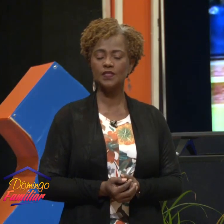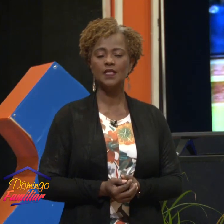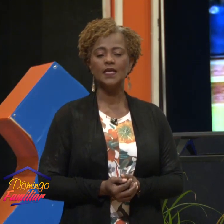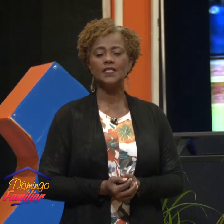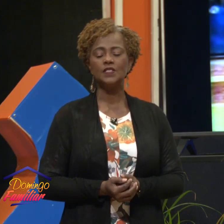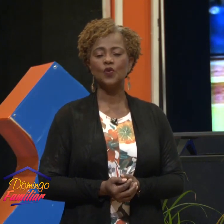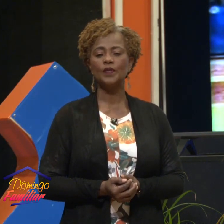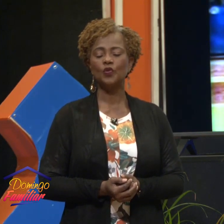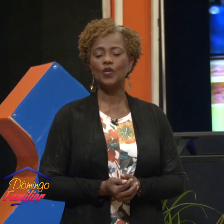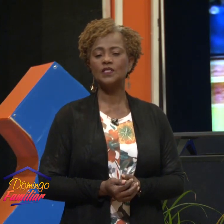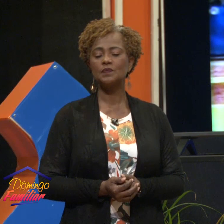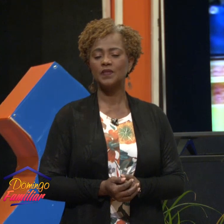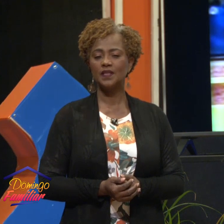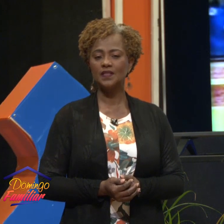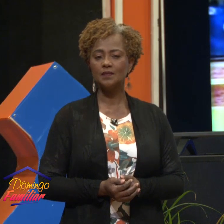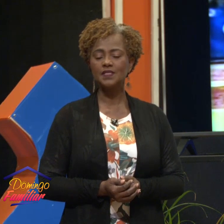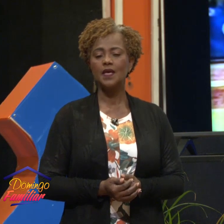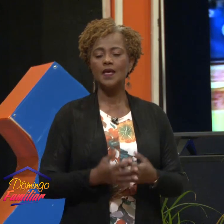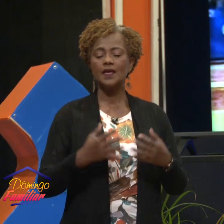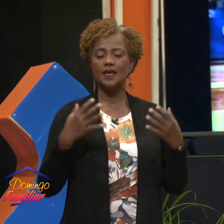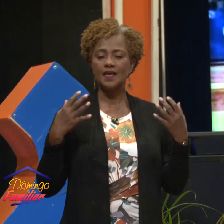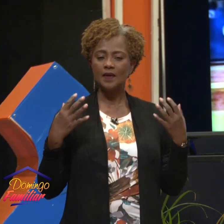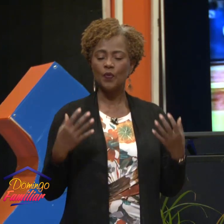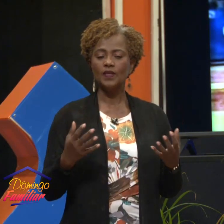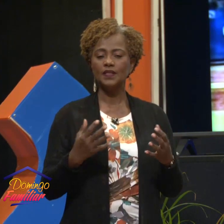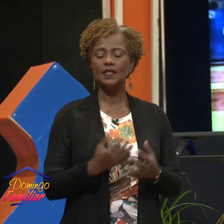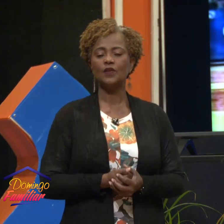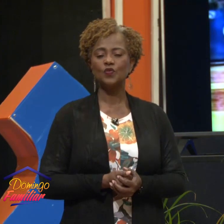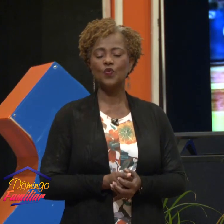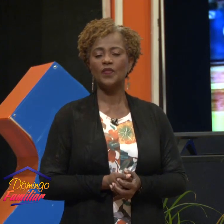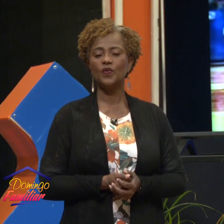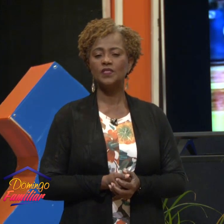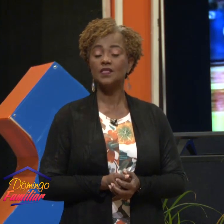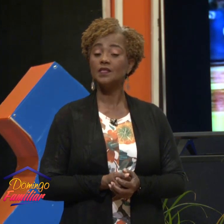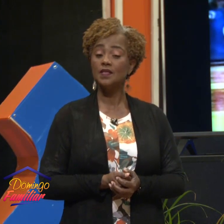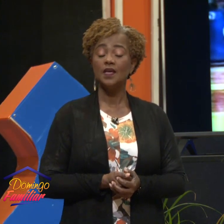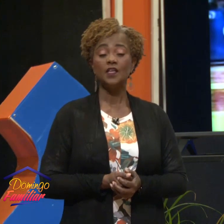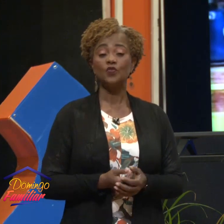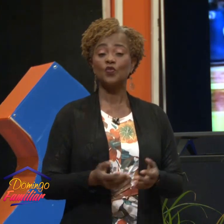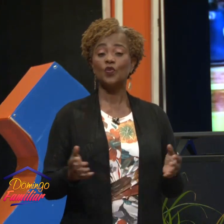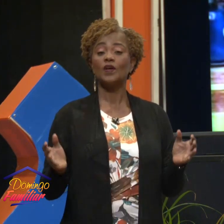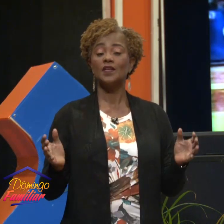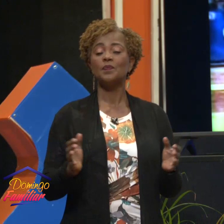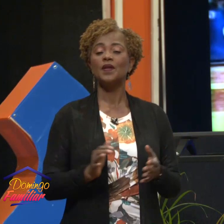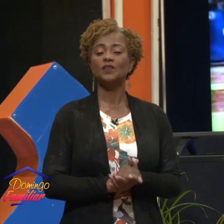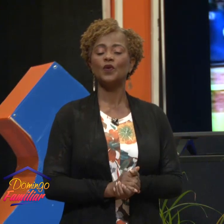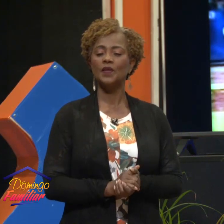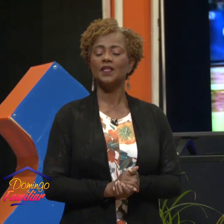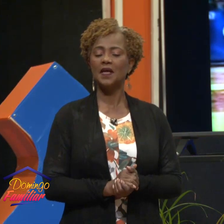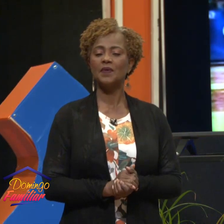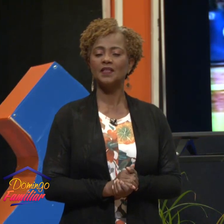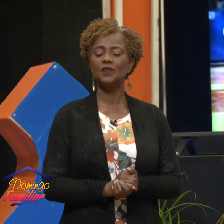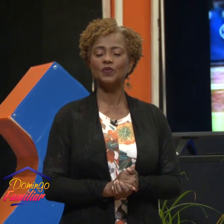allí y sobre todo las expectativas que pueden tener los jugadores y nosotros aquí esperando